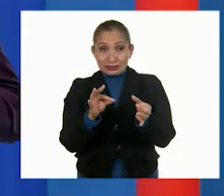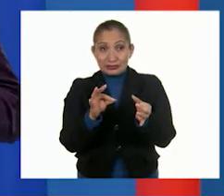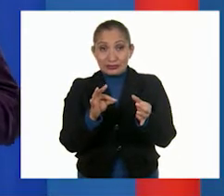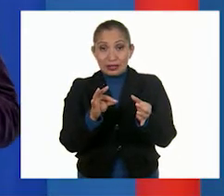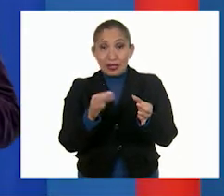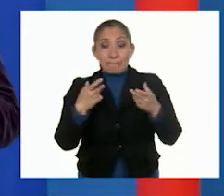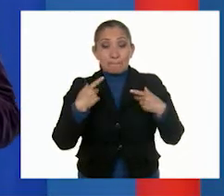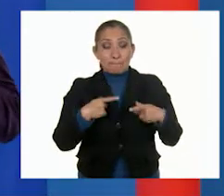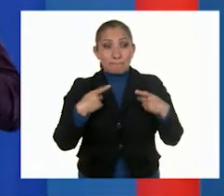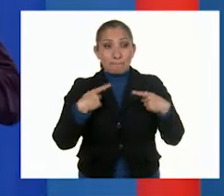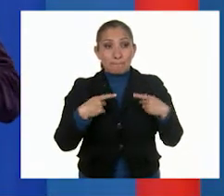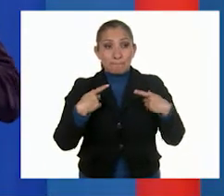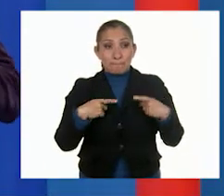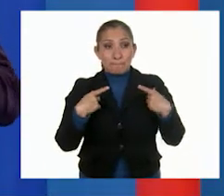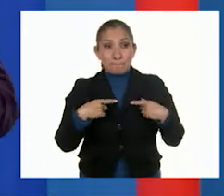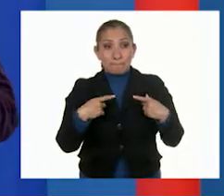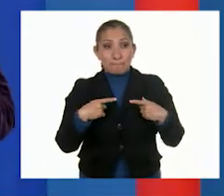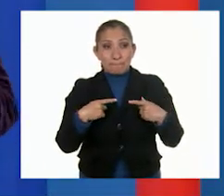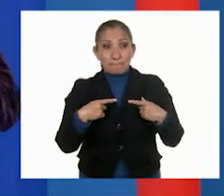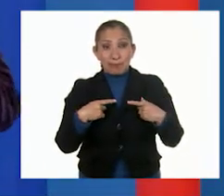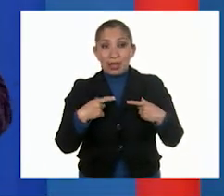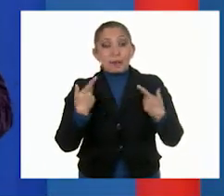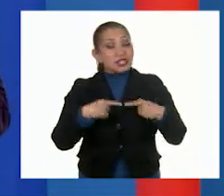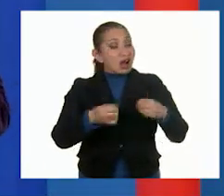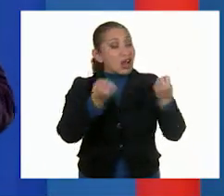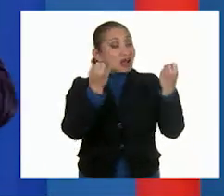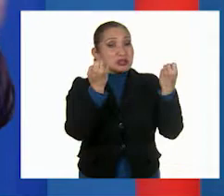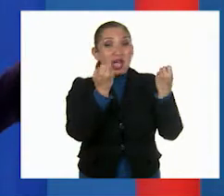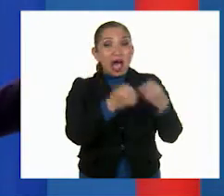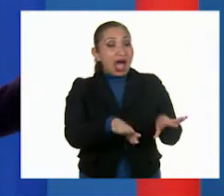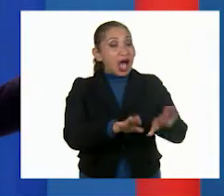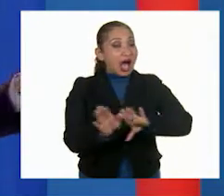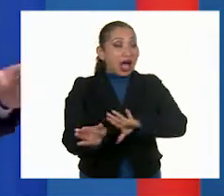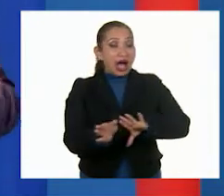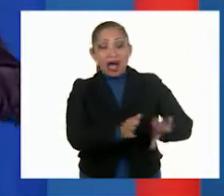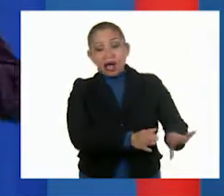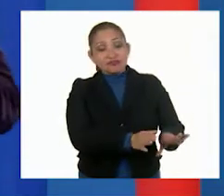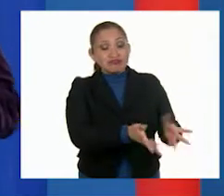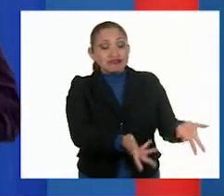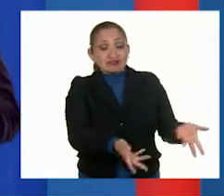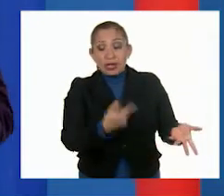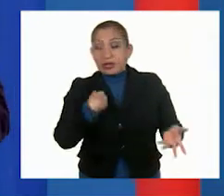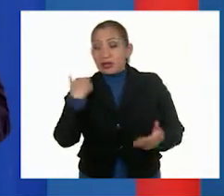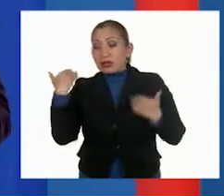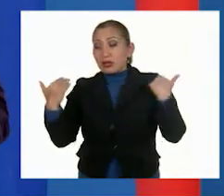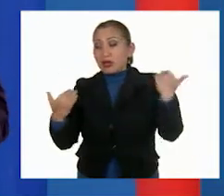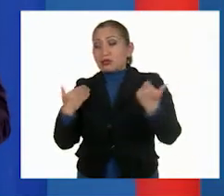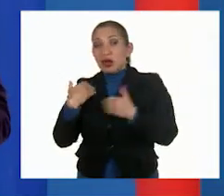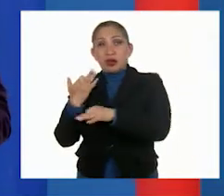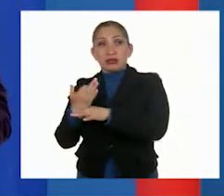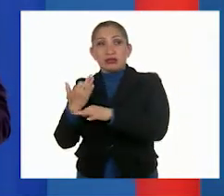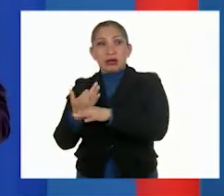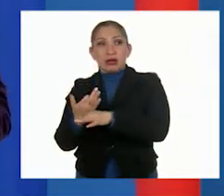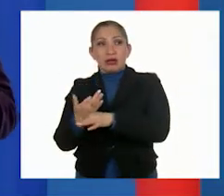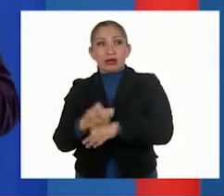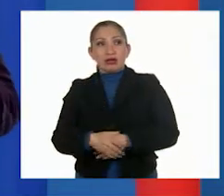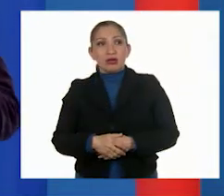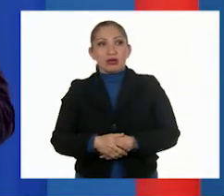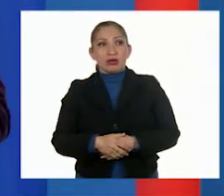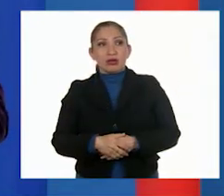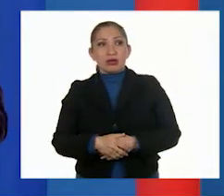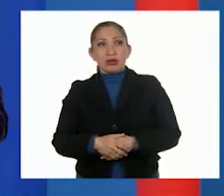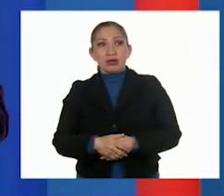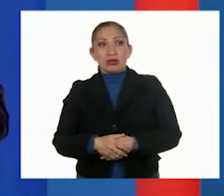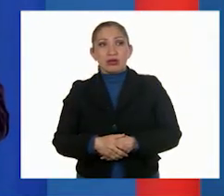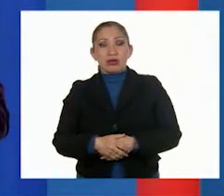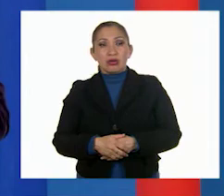El vivo, lo que está perdido, digamos, lo que está mal, lo dejamos a un lado y mejor disfrutamos lo que estamos haciendo ahorita, ¿no? O lo que estamos